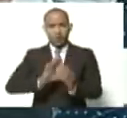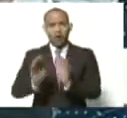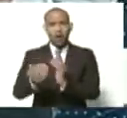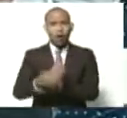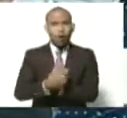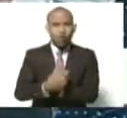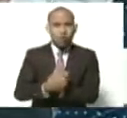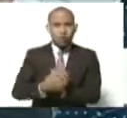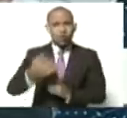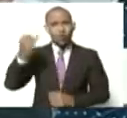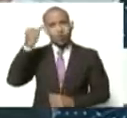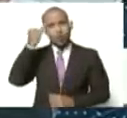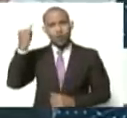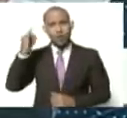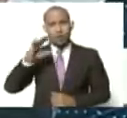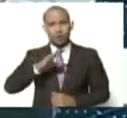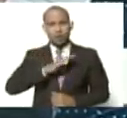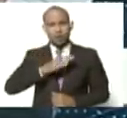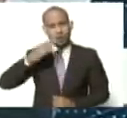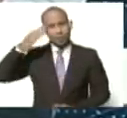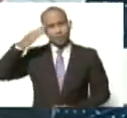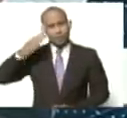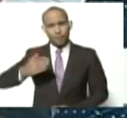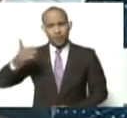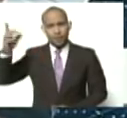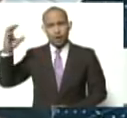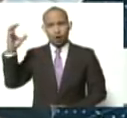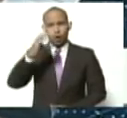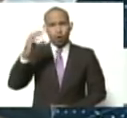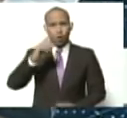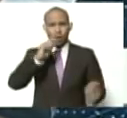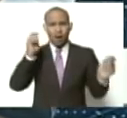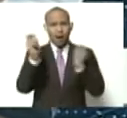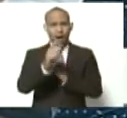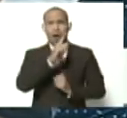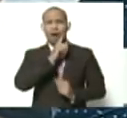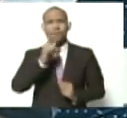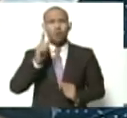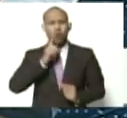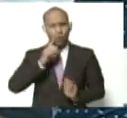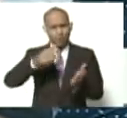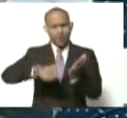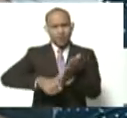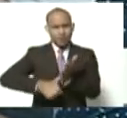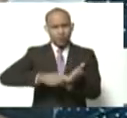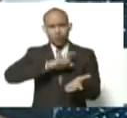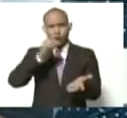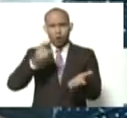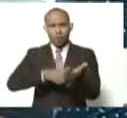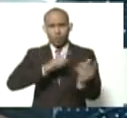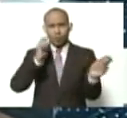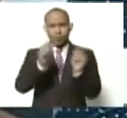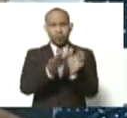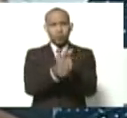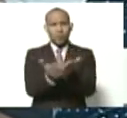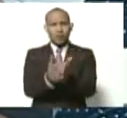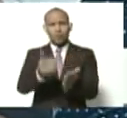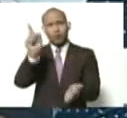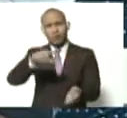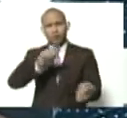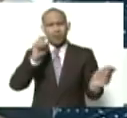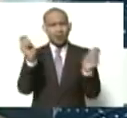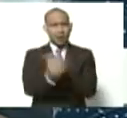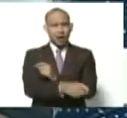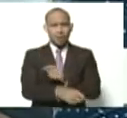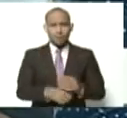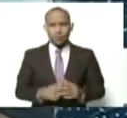la inteligencia colombiana, le cambiaron la identidad, tiene identidad falsa en estos momentos, le cambiaron el pasaporte, le cambiaron las